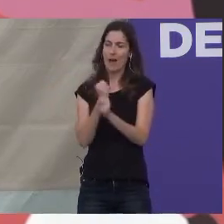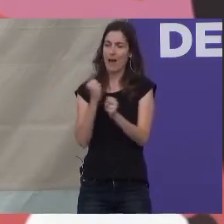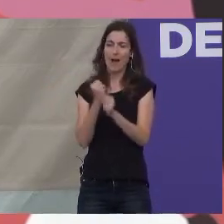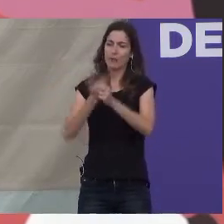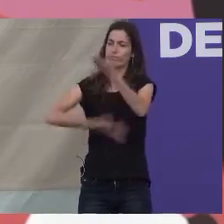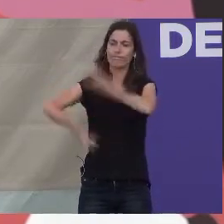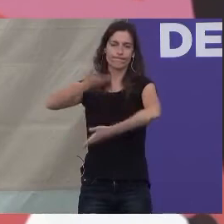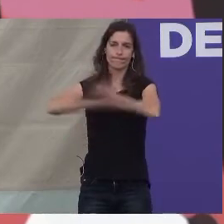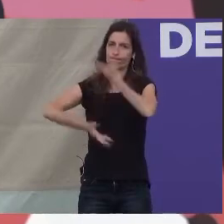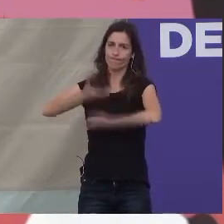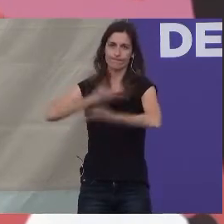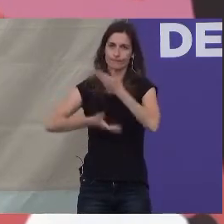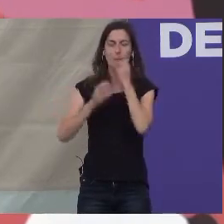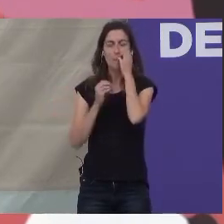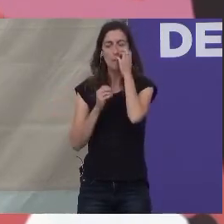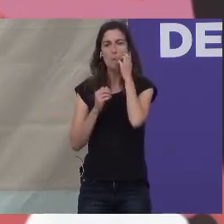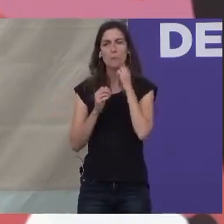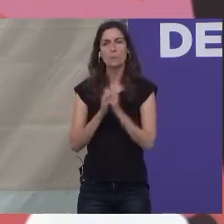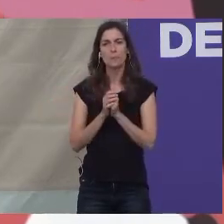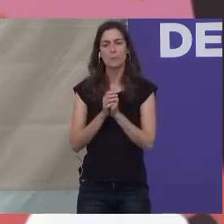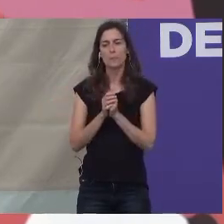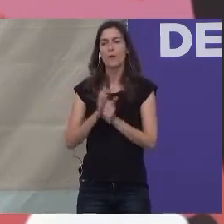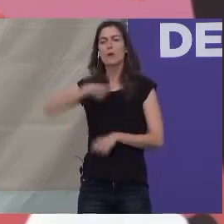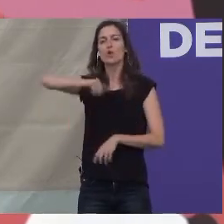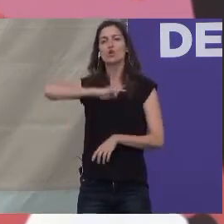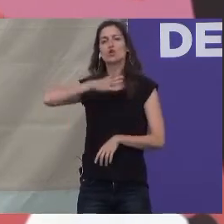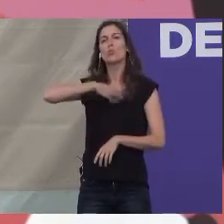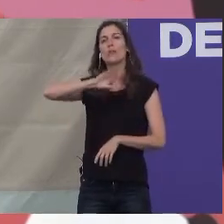codo con ella. También